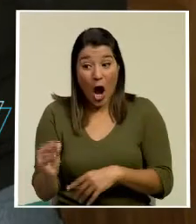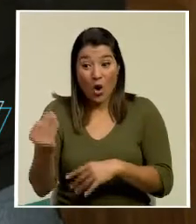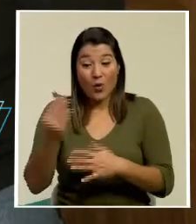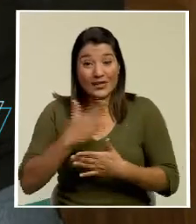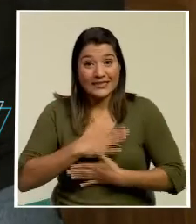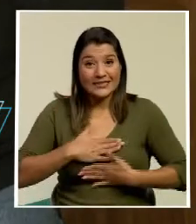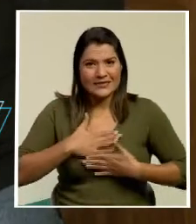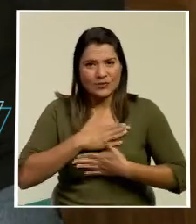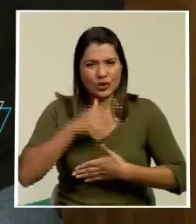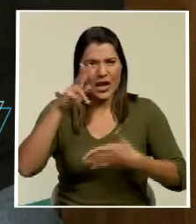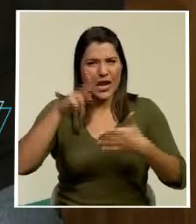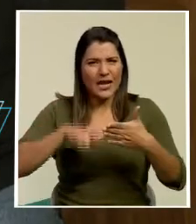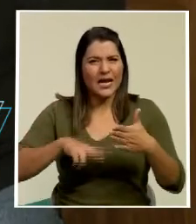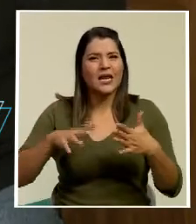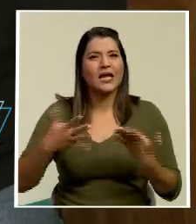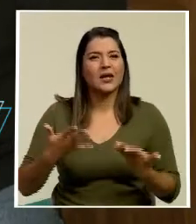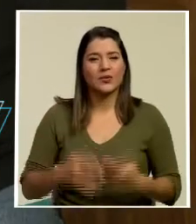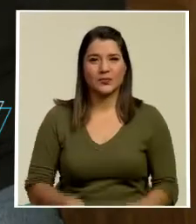leyendo?